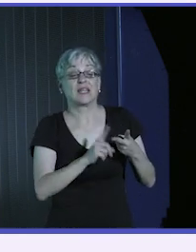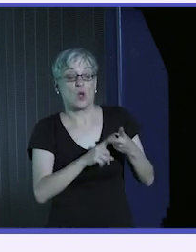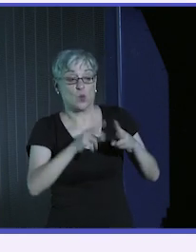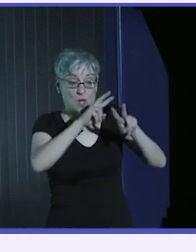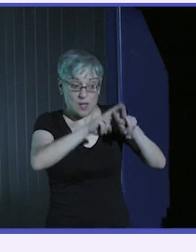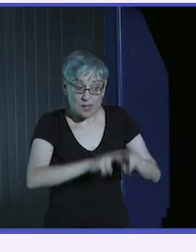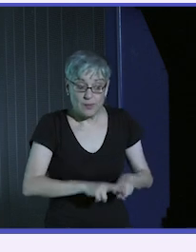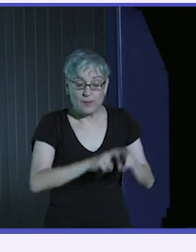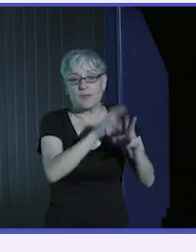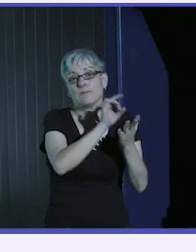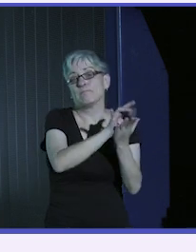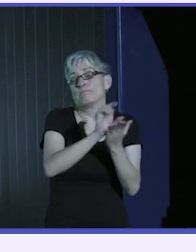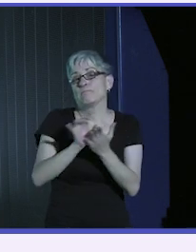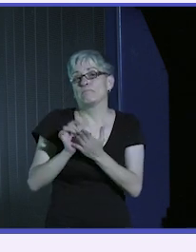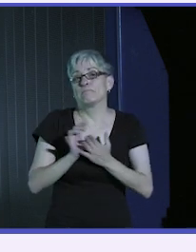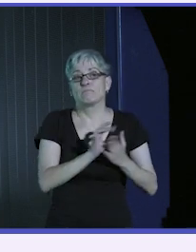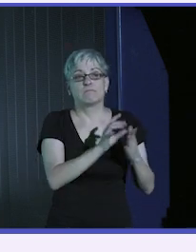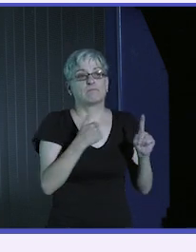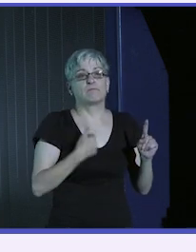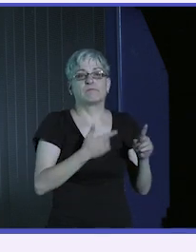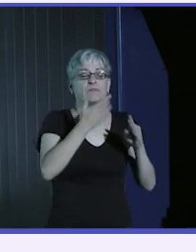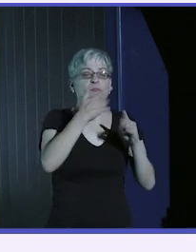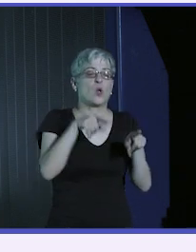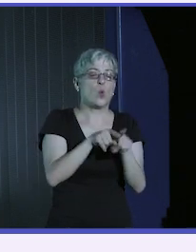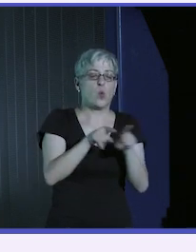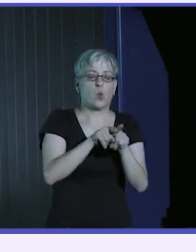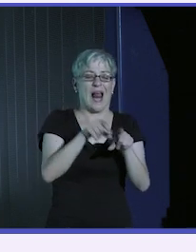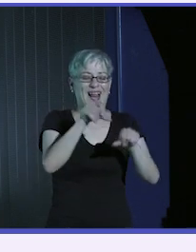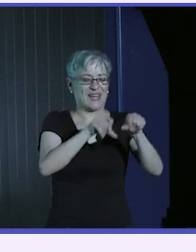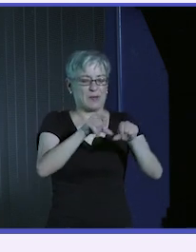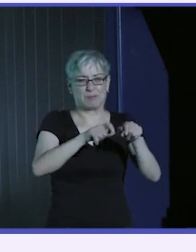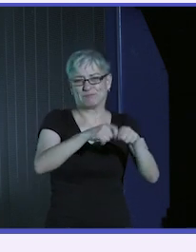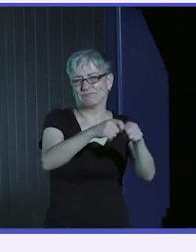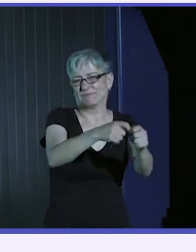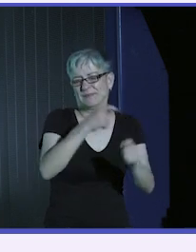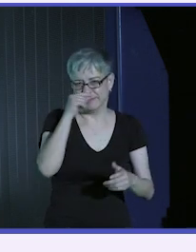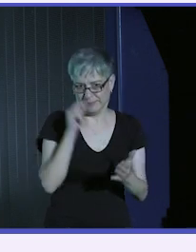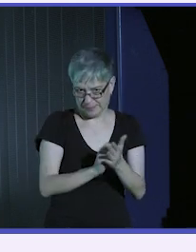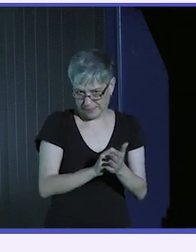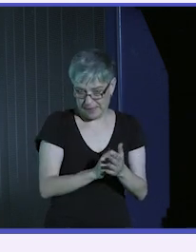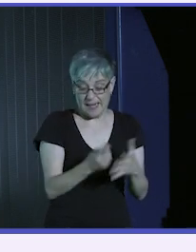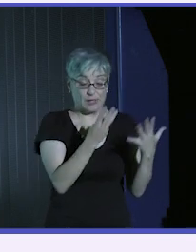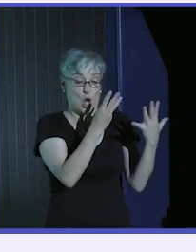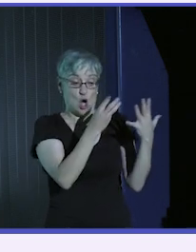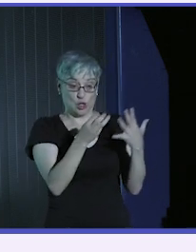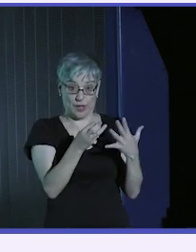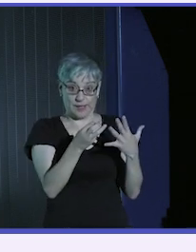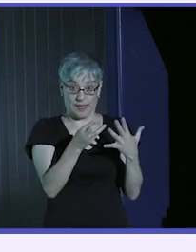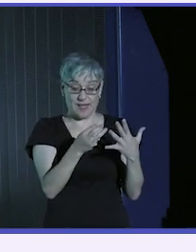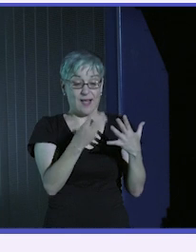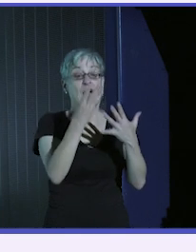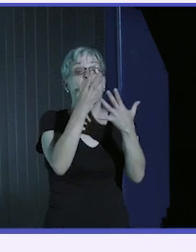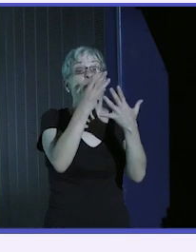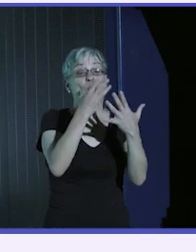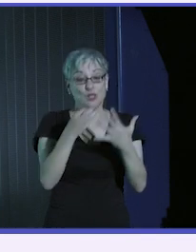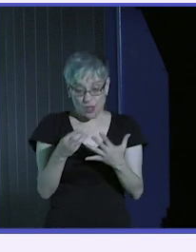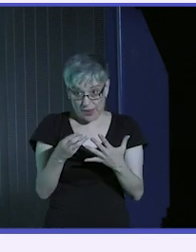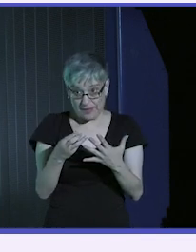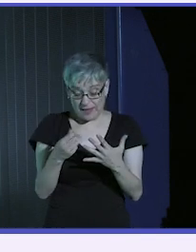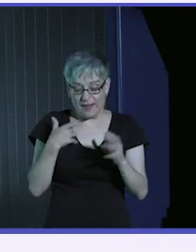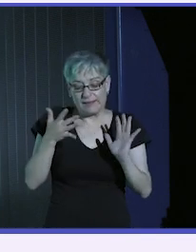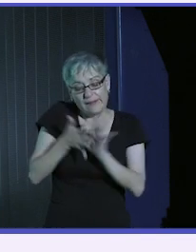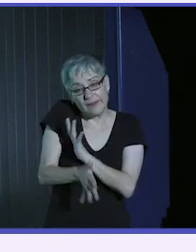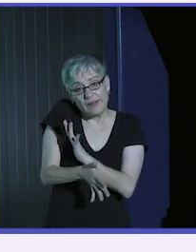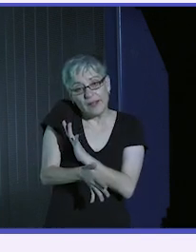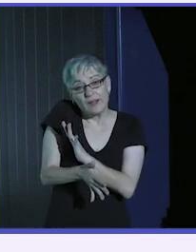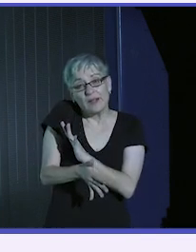que eliminara todas aquellas que no fueran suficientemente estables a largo plazo. Y nos quedamos con solo 800. Y ahí sí ejecutamos esa